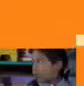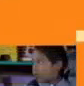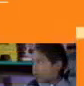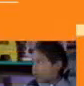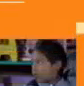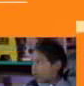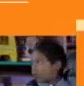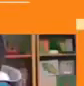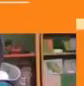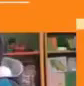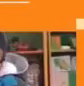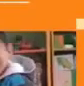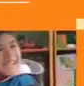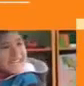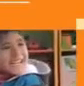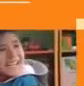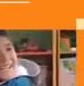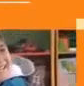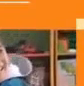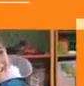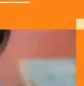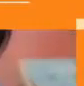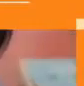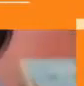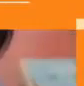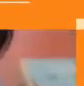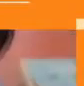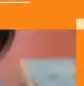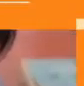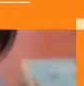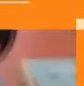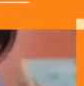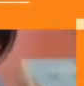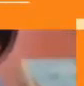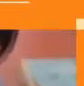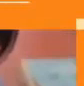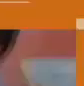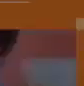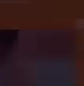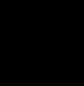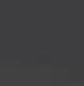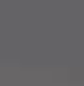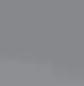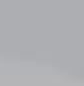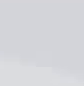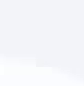Estamos viendo Aprendo en Casa, secundaria.